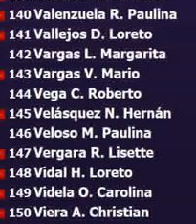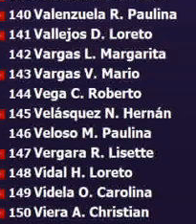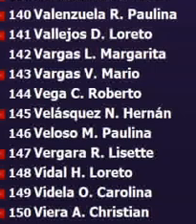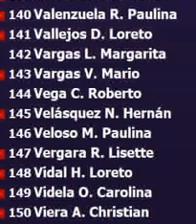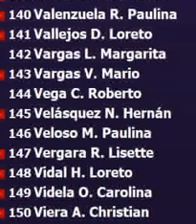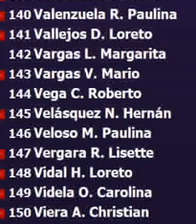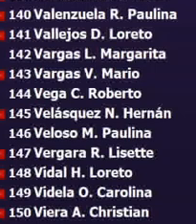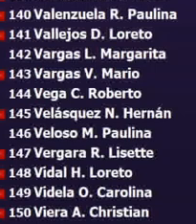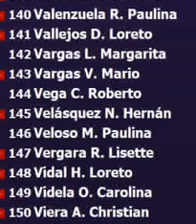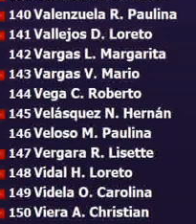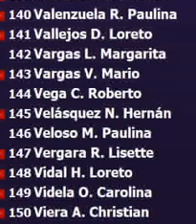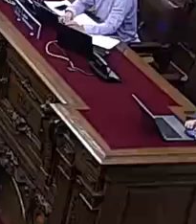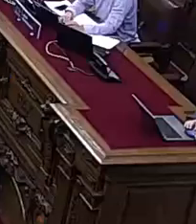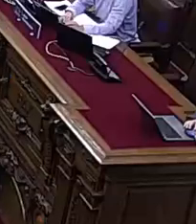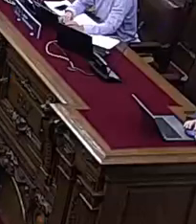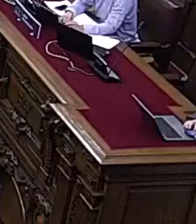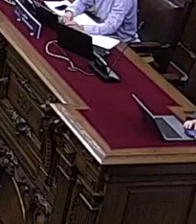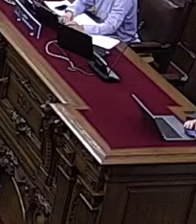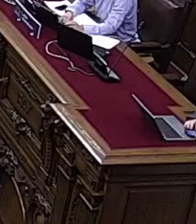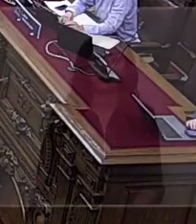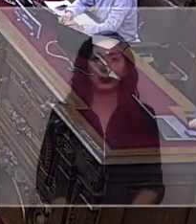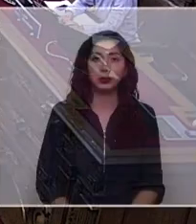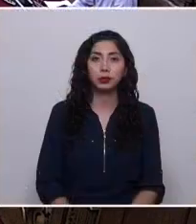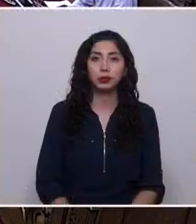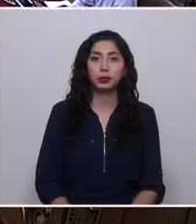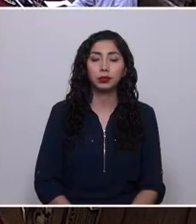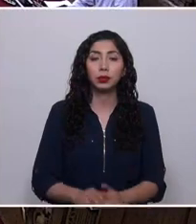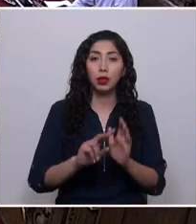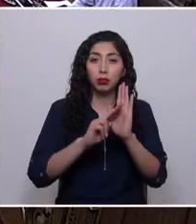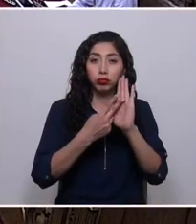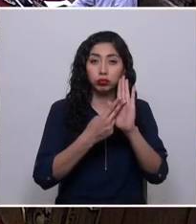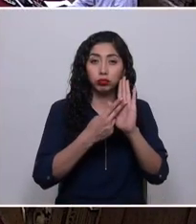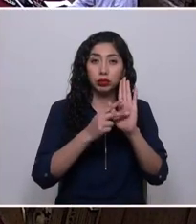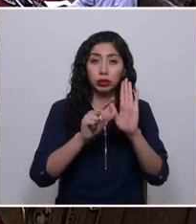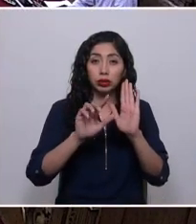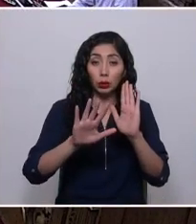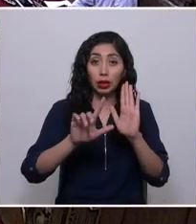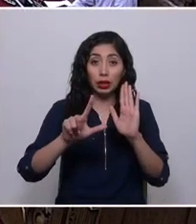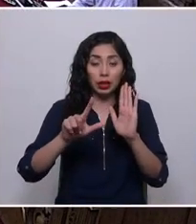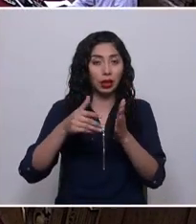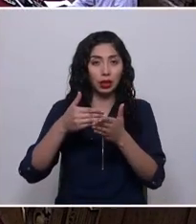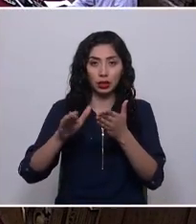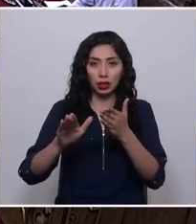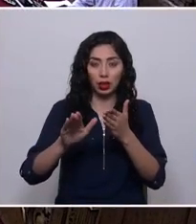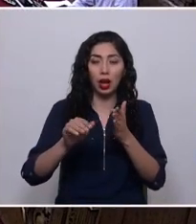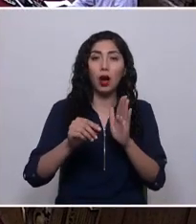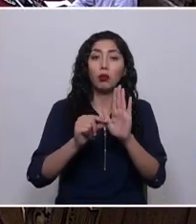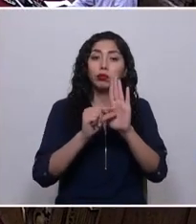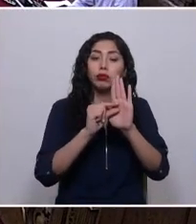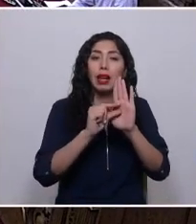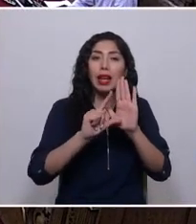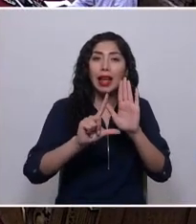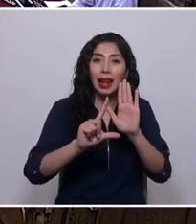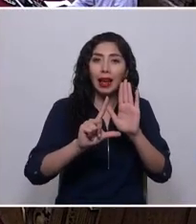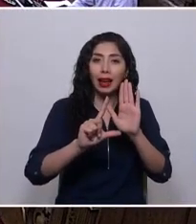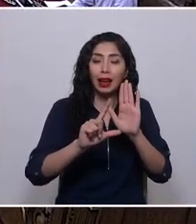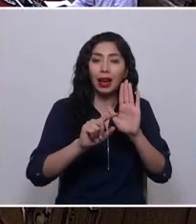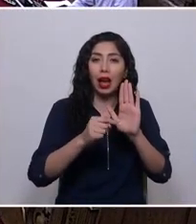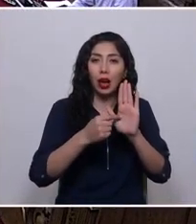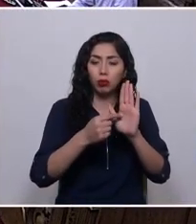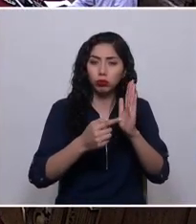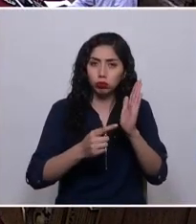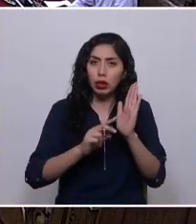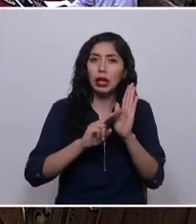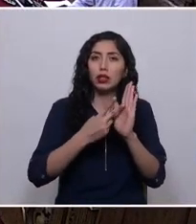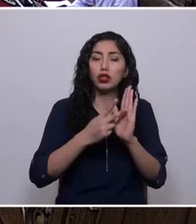Pasamos a la letra L del artículo 7. Ha recaído en ella la indicación número 58.